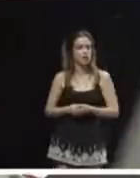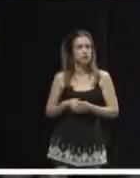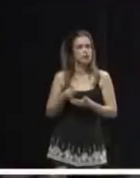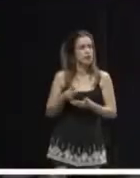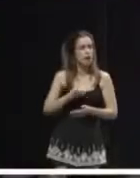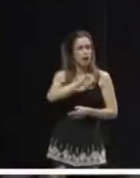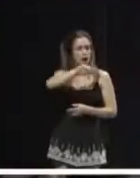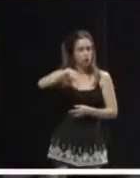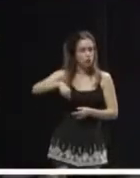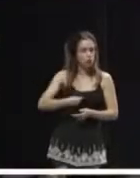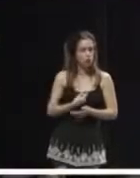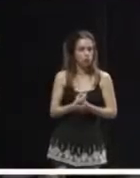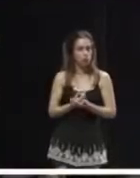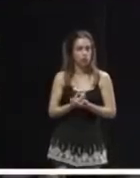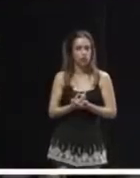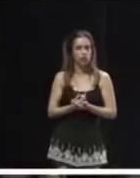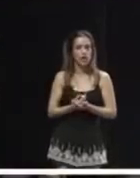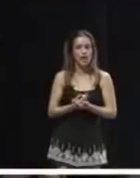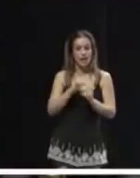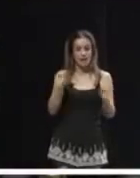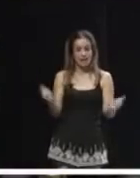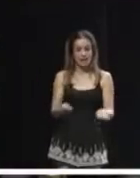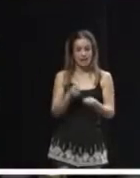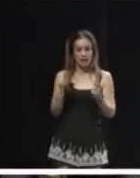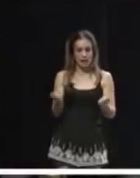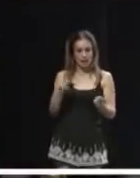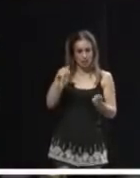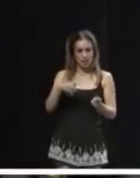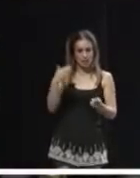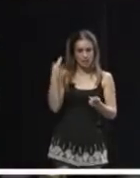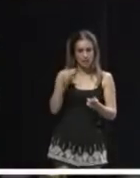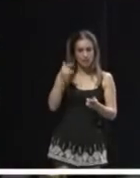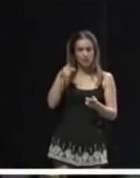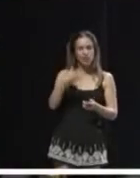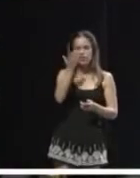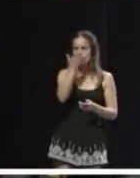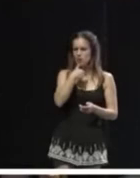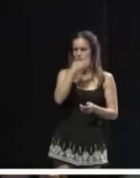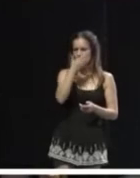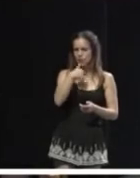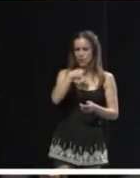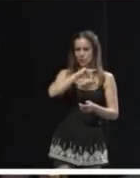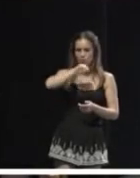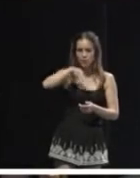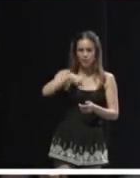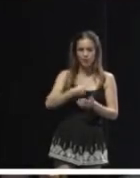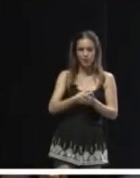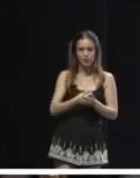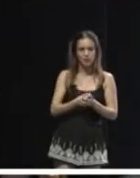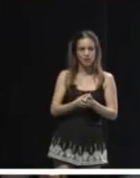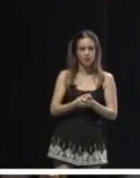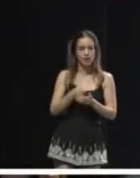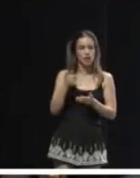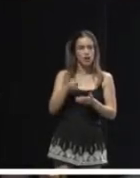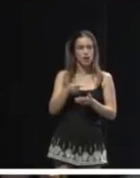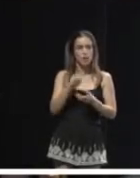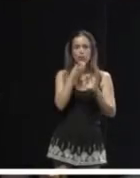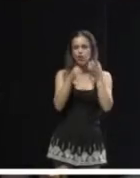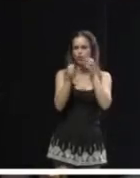a nosotros, en esta campaña, se nos conoce no por